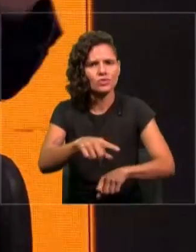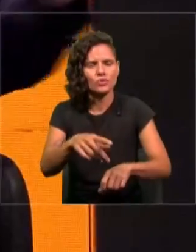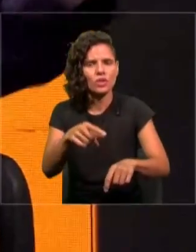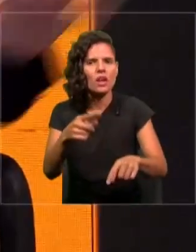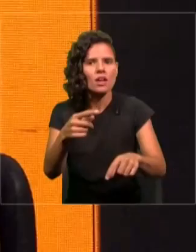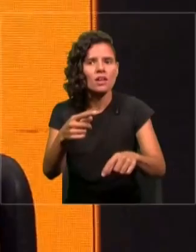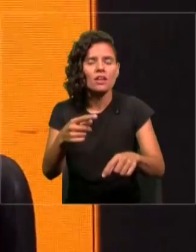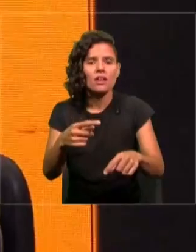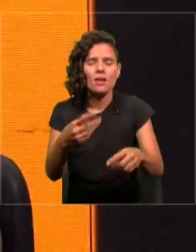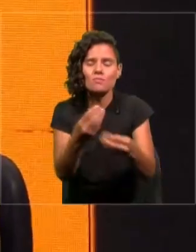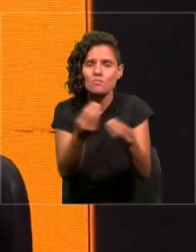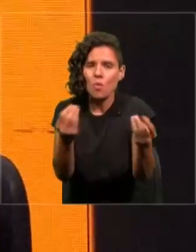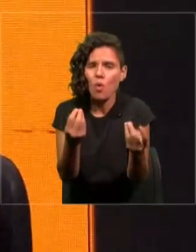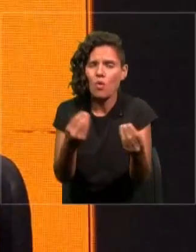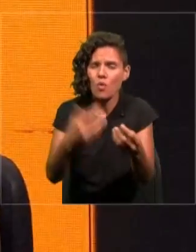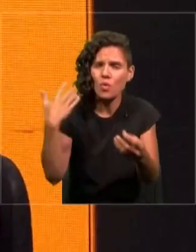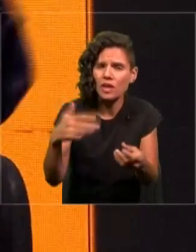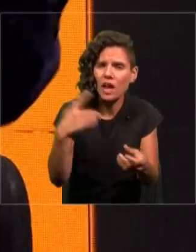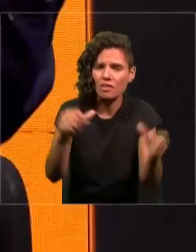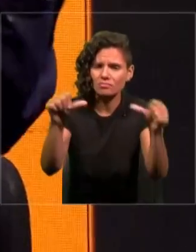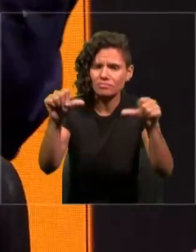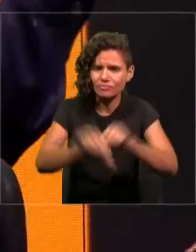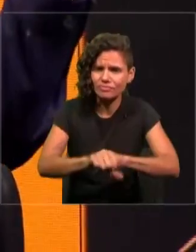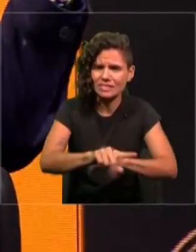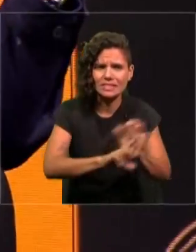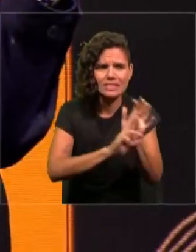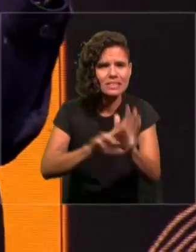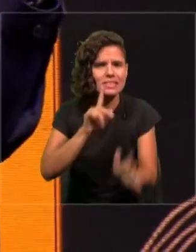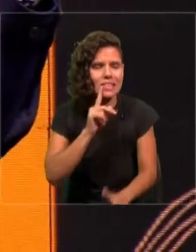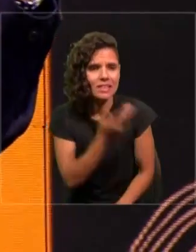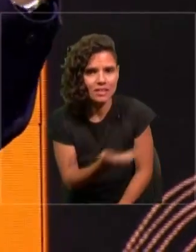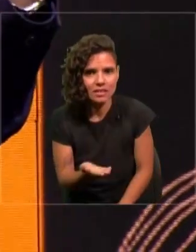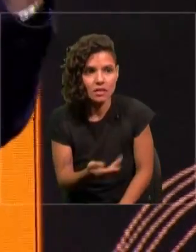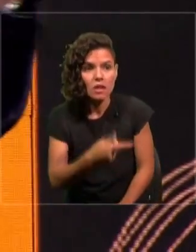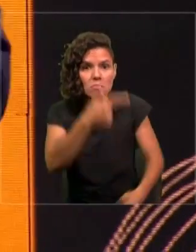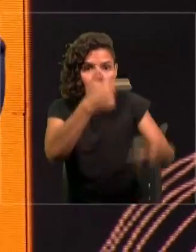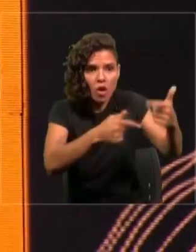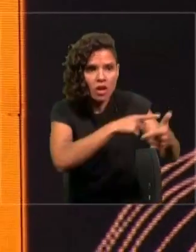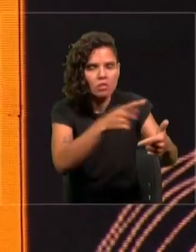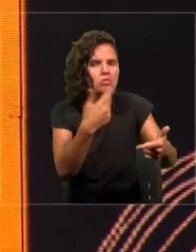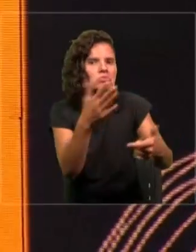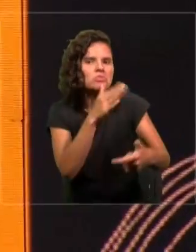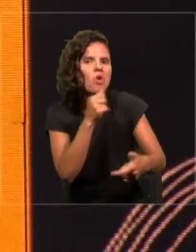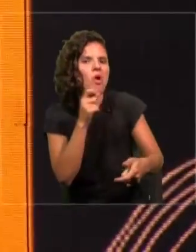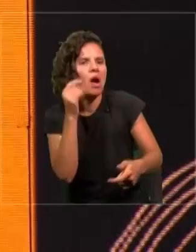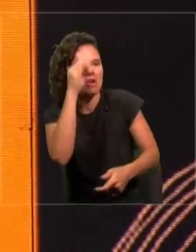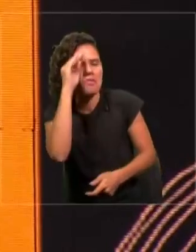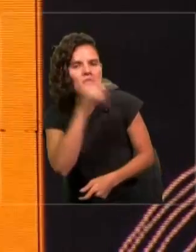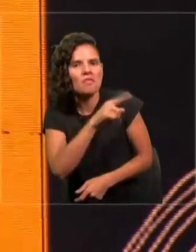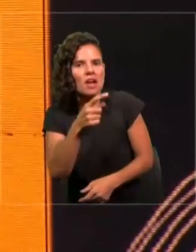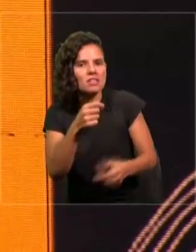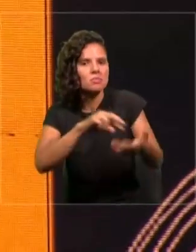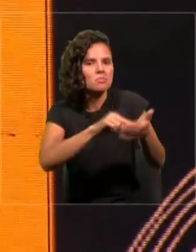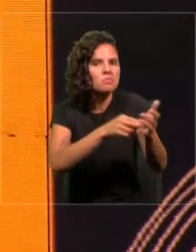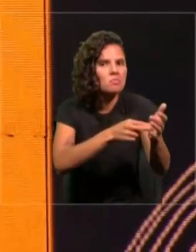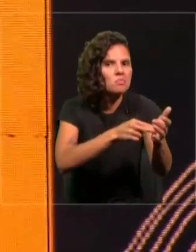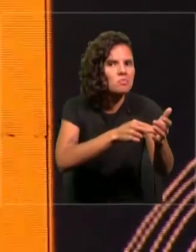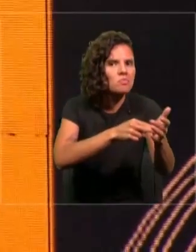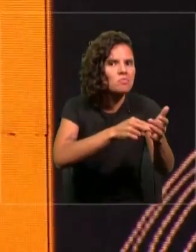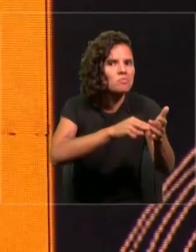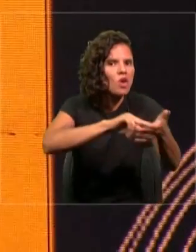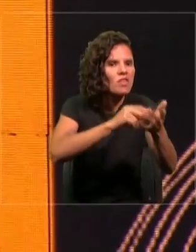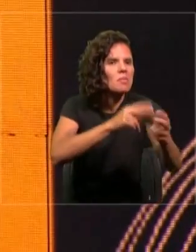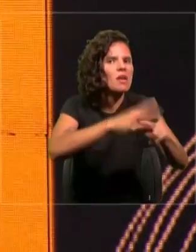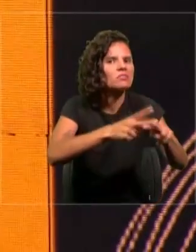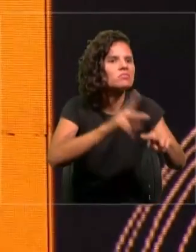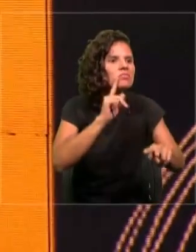de representatividad. Entonces, si ellos están deslegitimados para resolver los problemas, entonces la responsabilidad